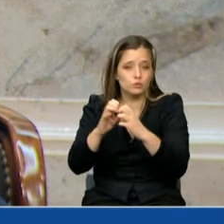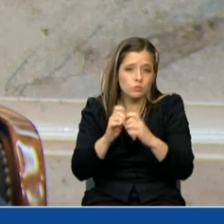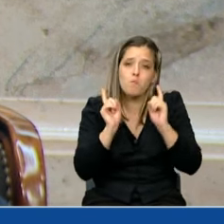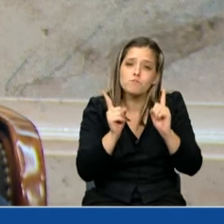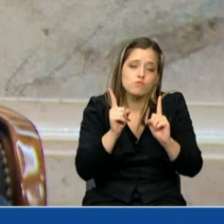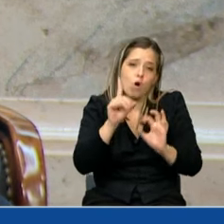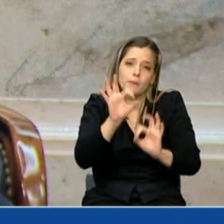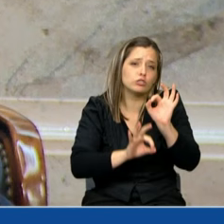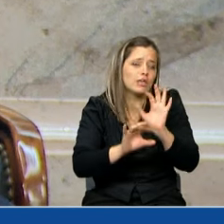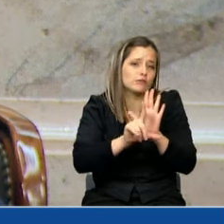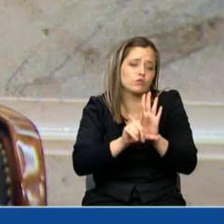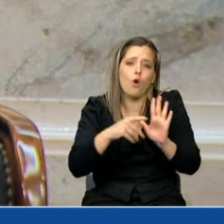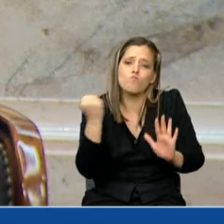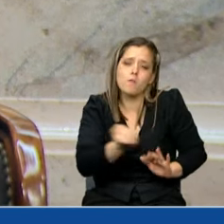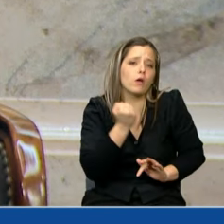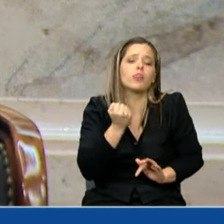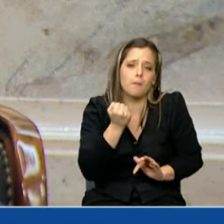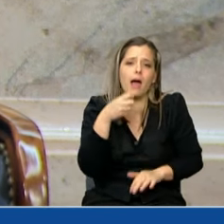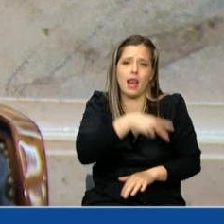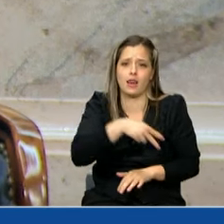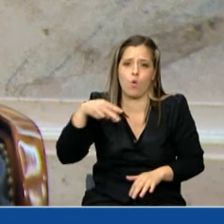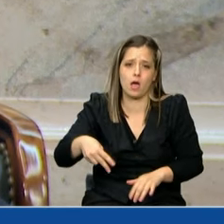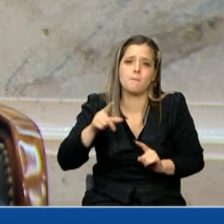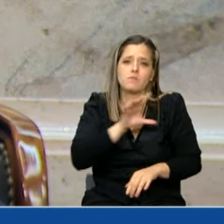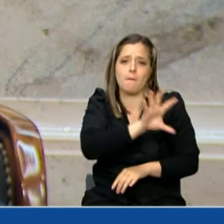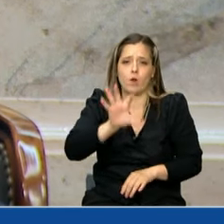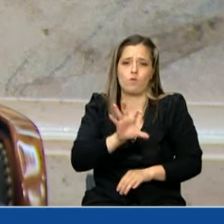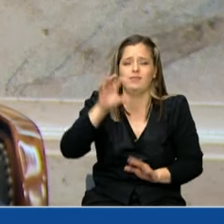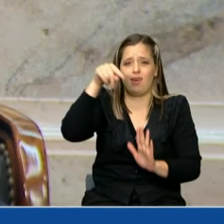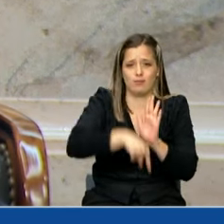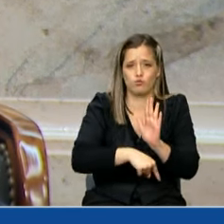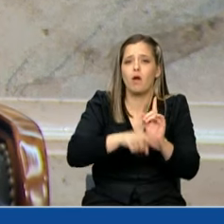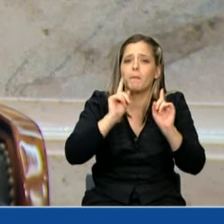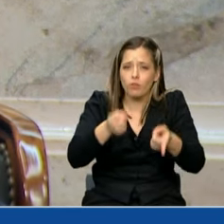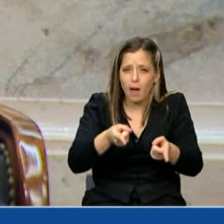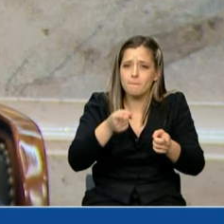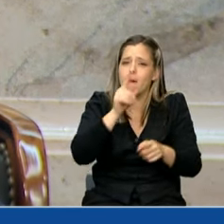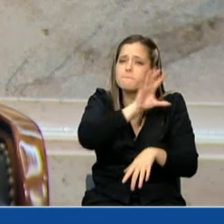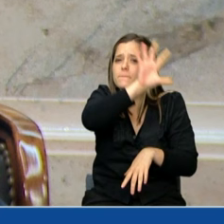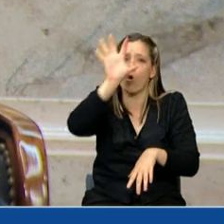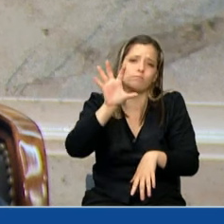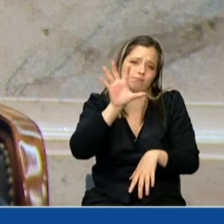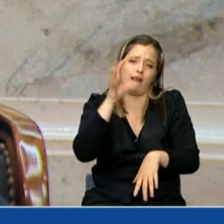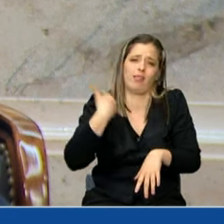neuquén para las provincias que comprende vaca muerta pero también para todo el país